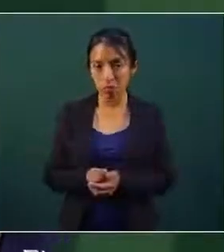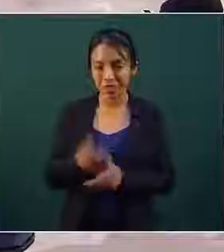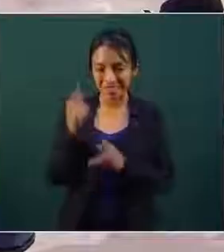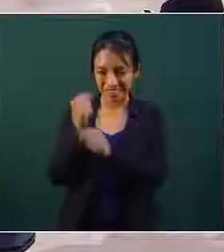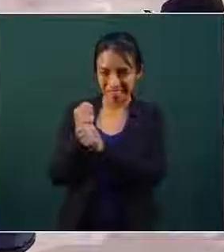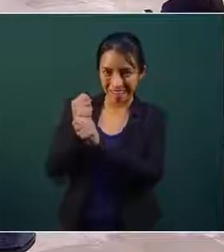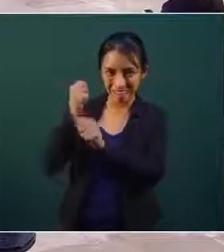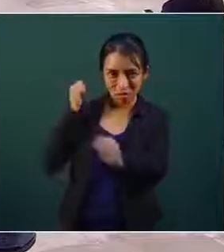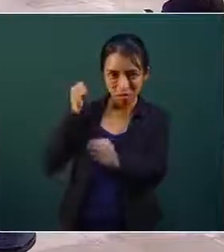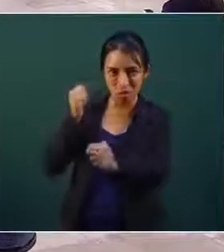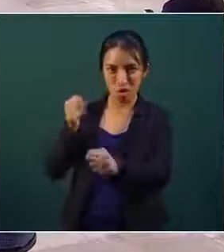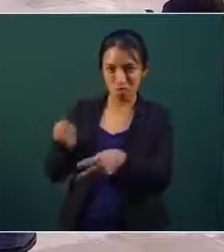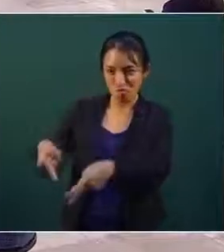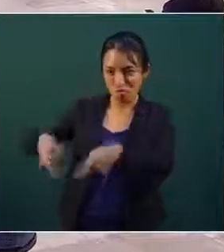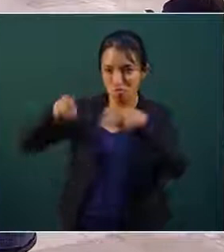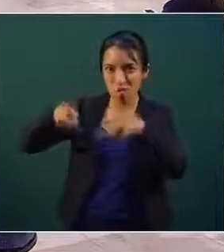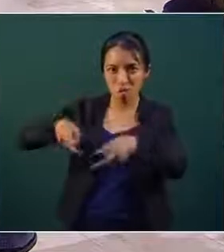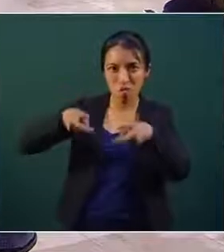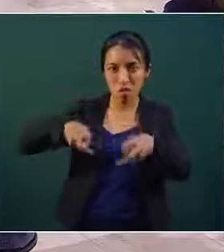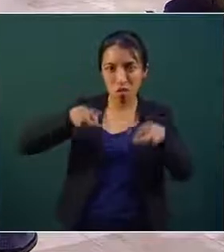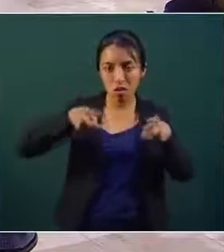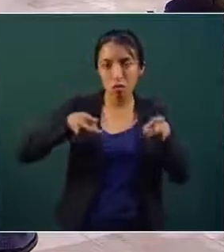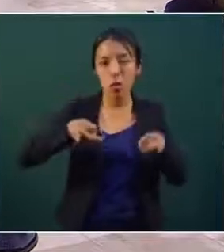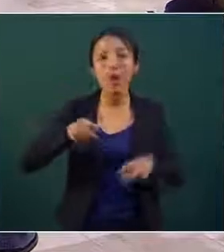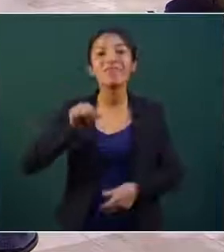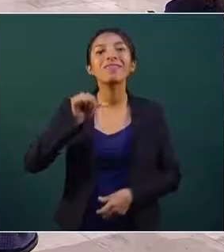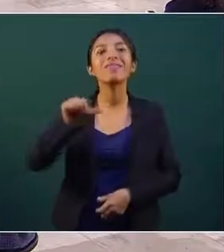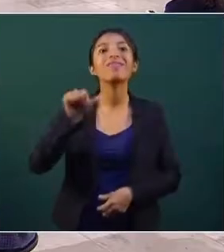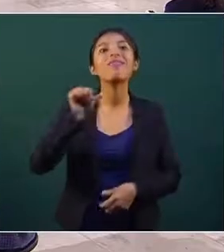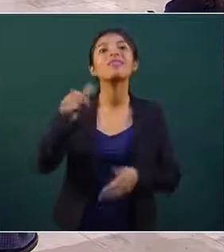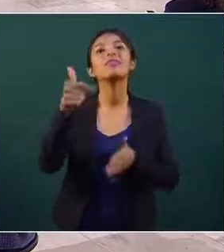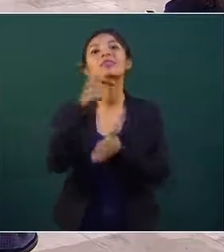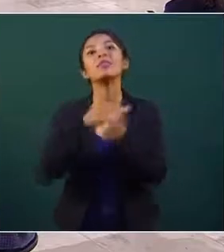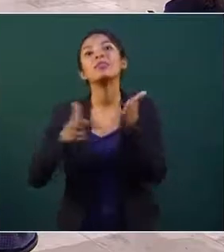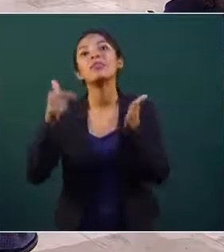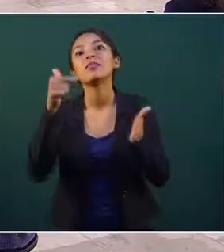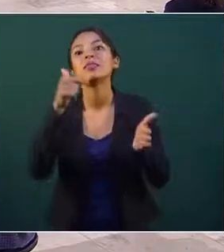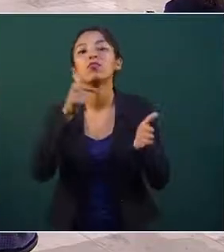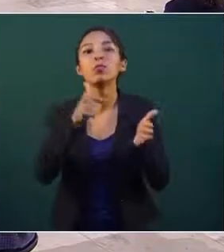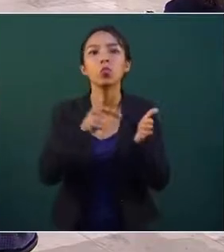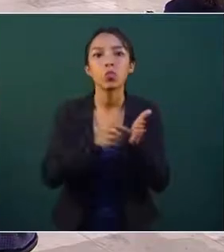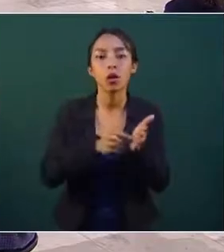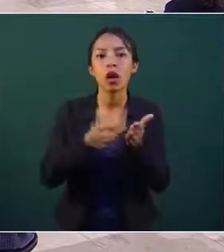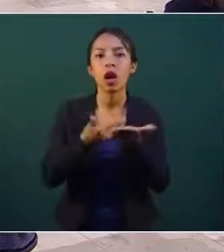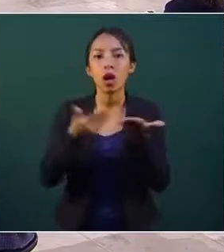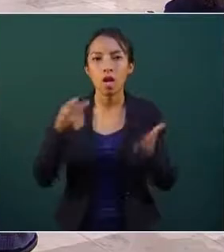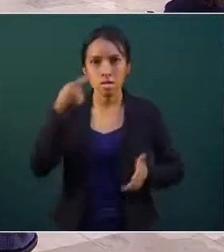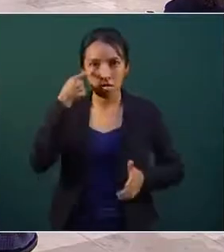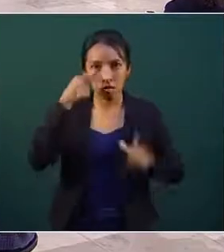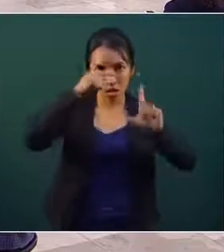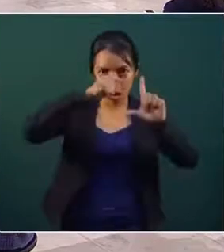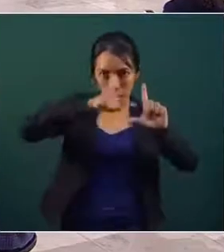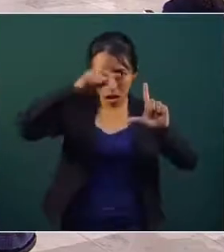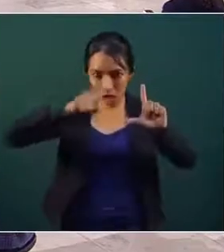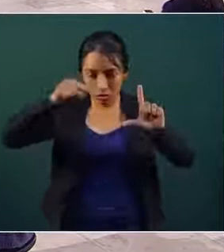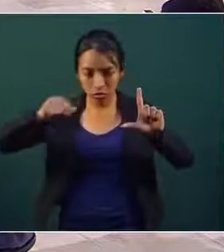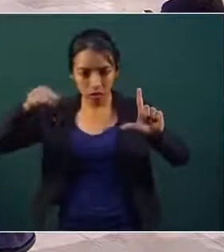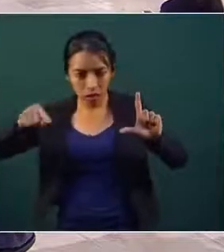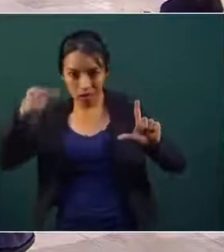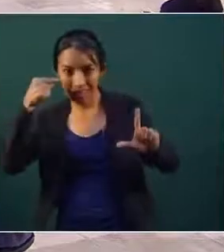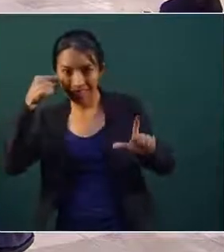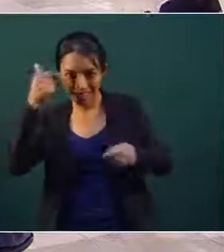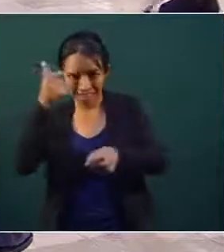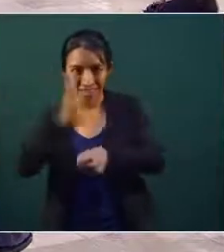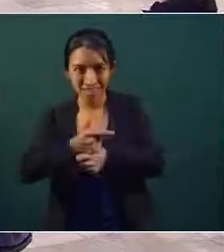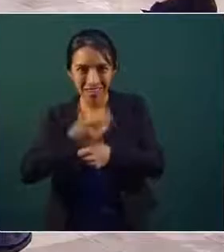transporte, ocupa el 16º lugar. Y con respecto a la gráfica que podemos ver aquí, pues también